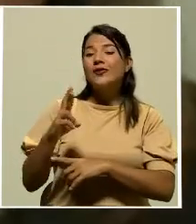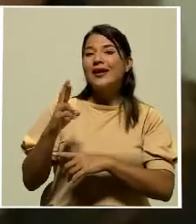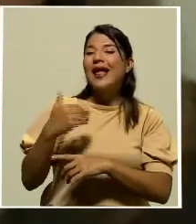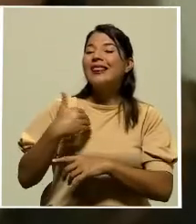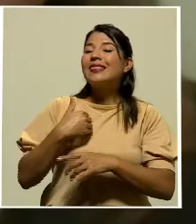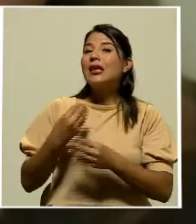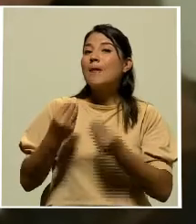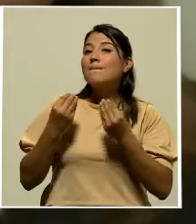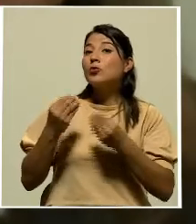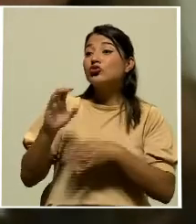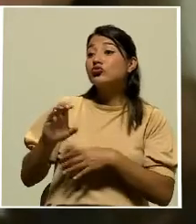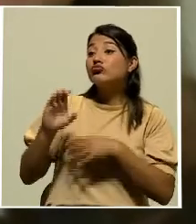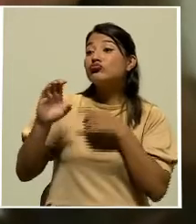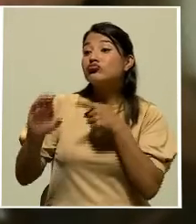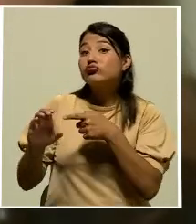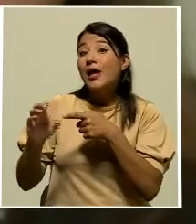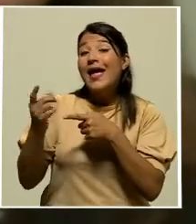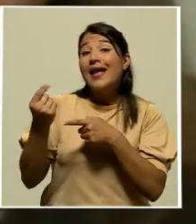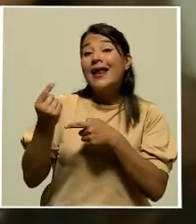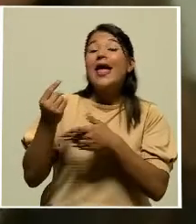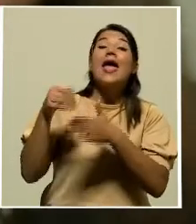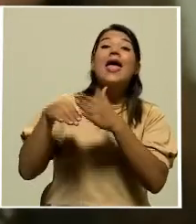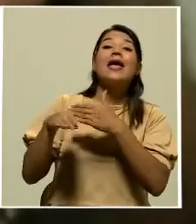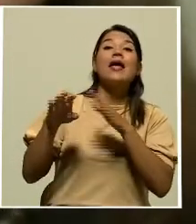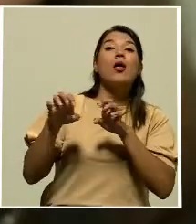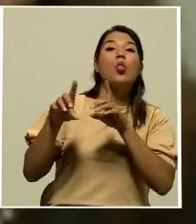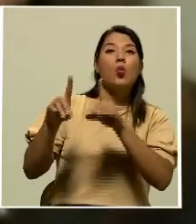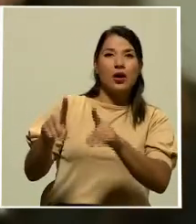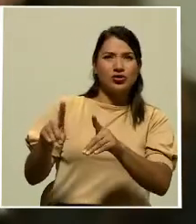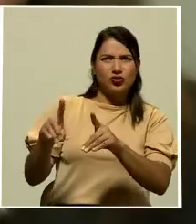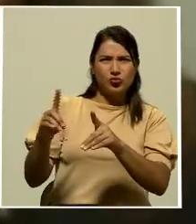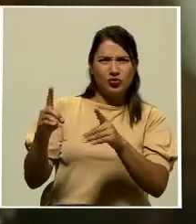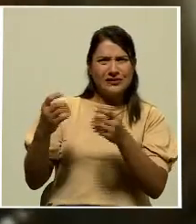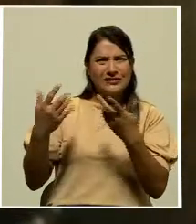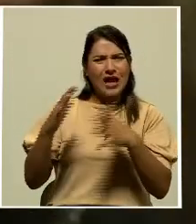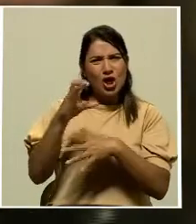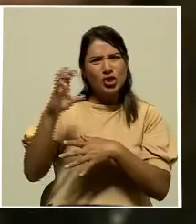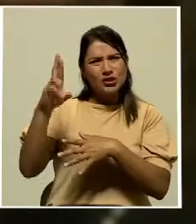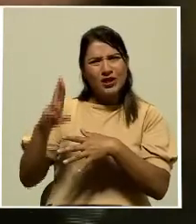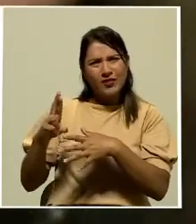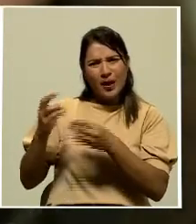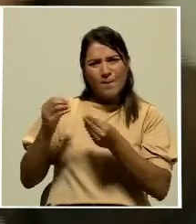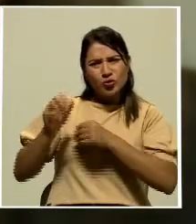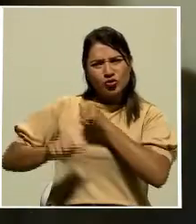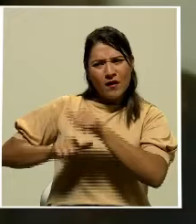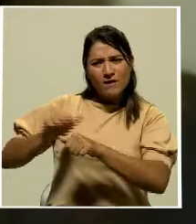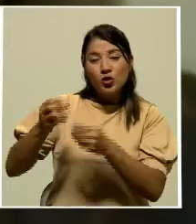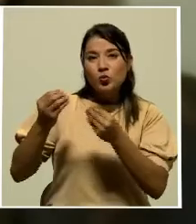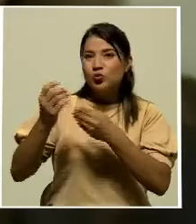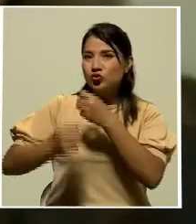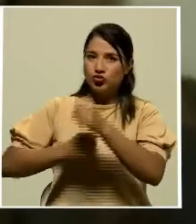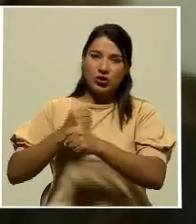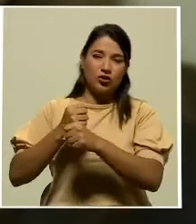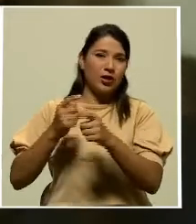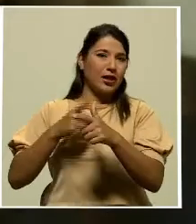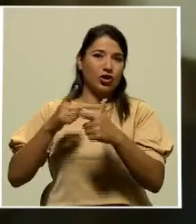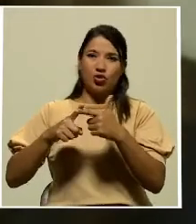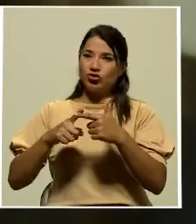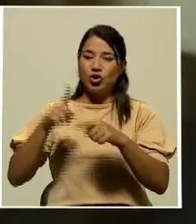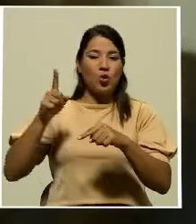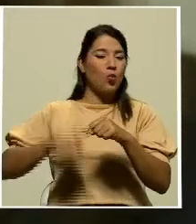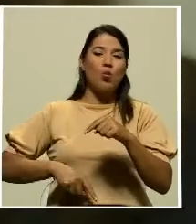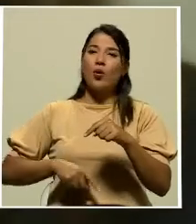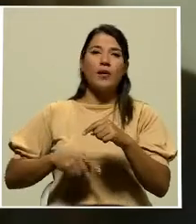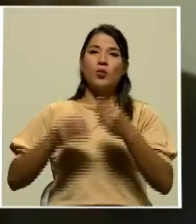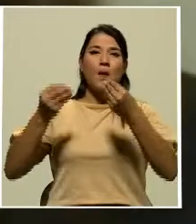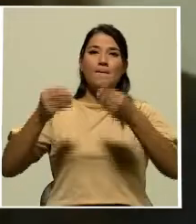educación. Y es una inversión de años. Entonces, no podemos perder, ¿no? Nos dar o lujo de